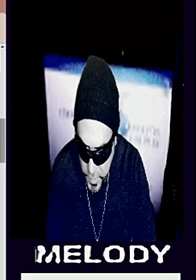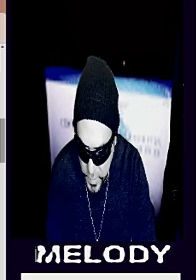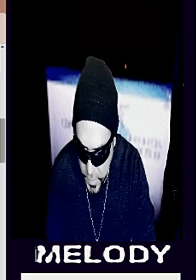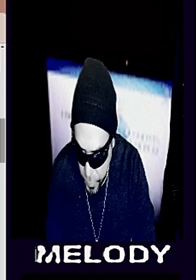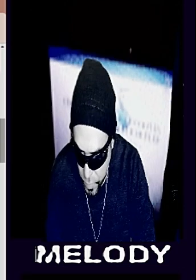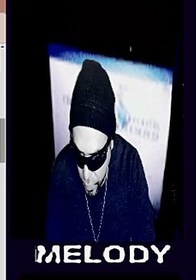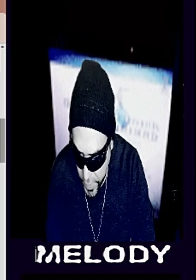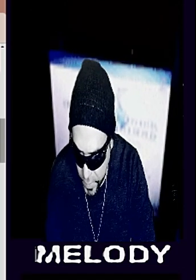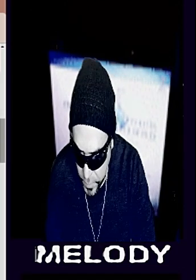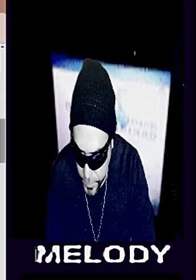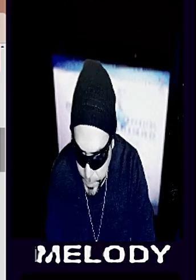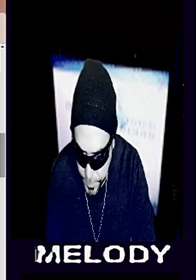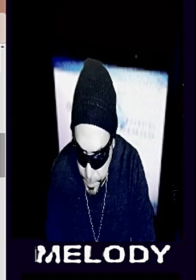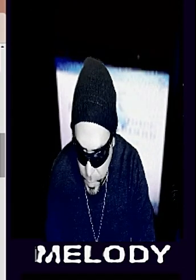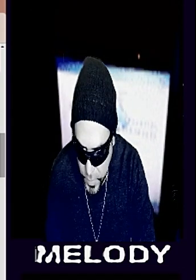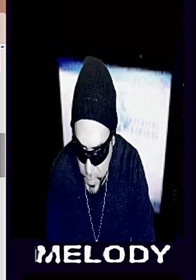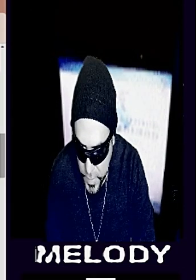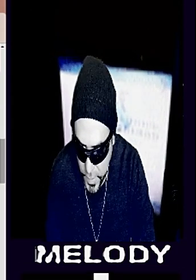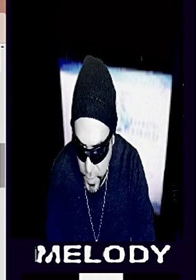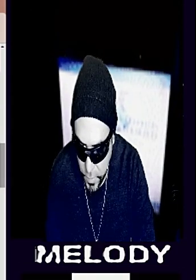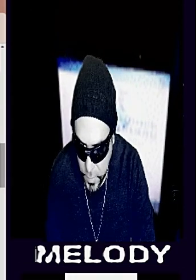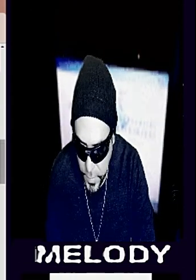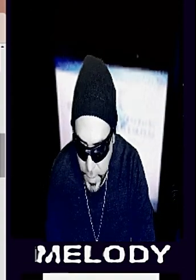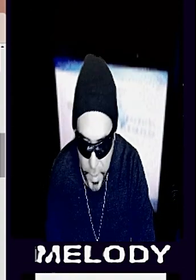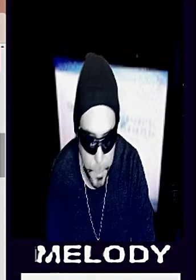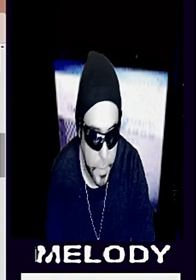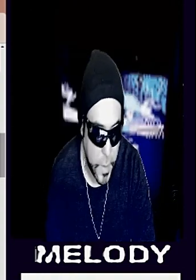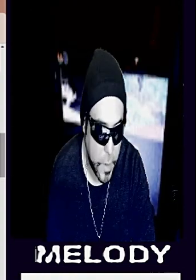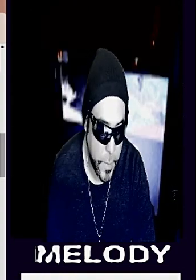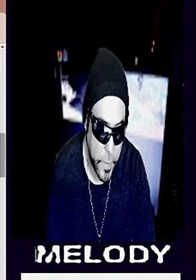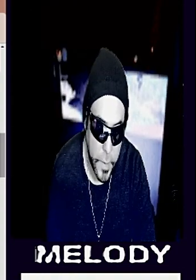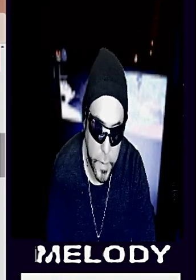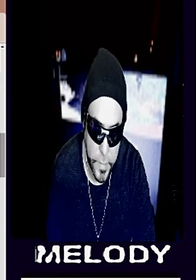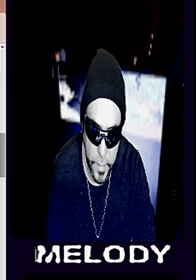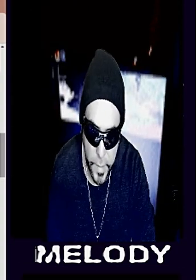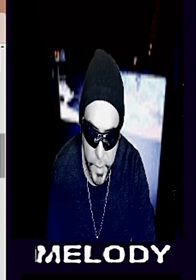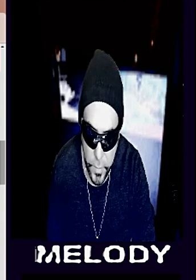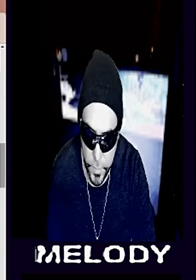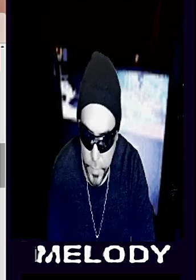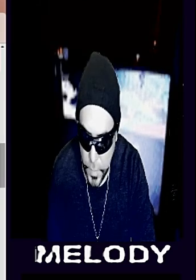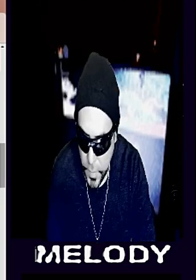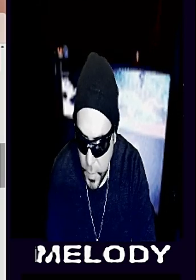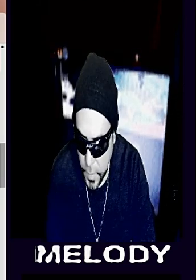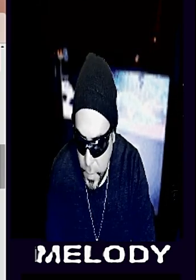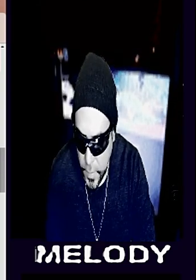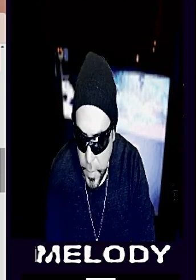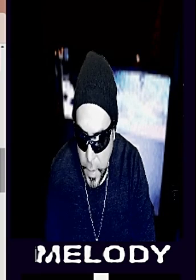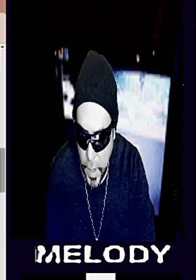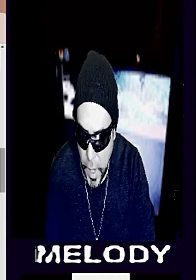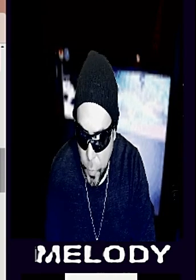se fijan, el tren se ve muy moderno. Para los que decían que no, que era pantalla verde, ahí está el tramo.